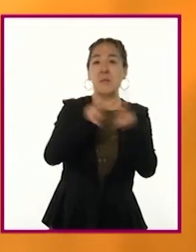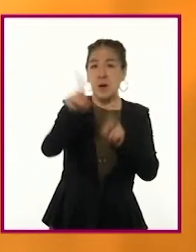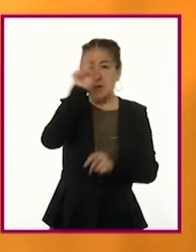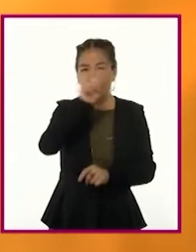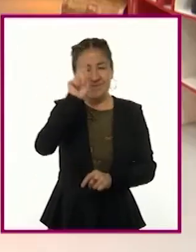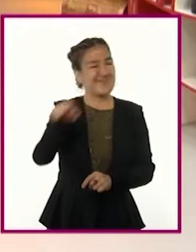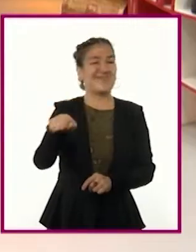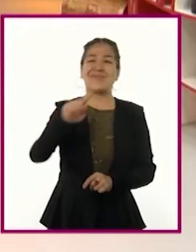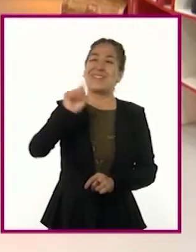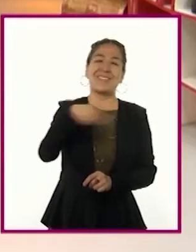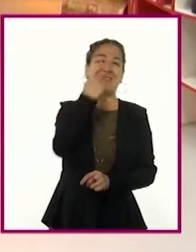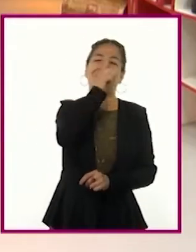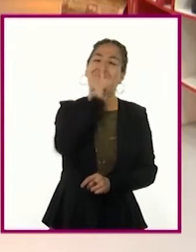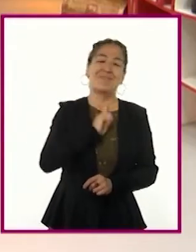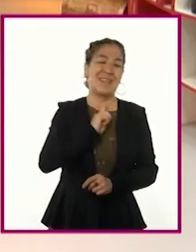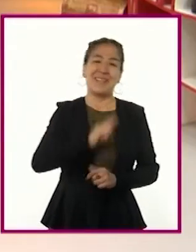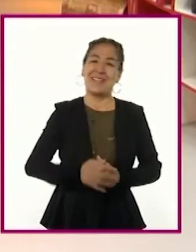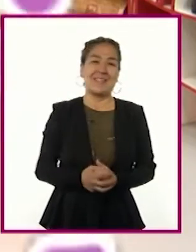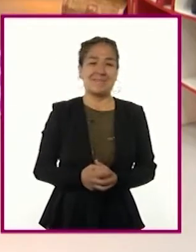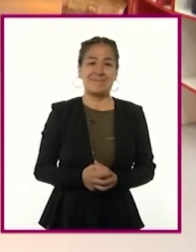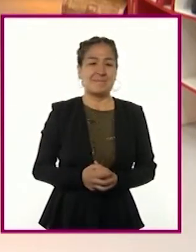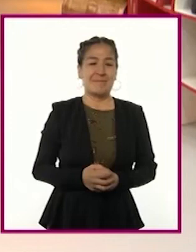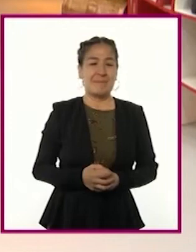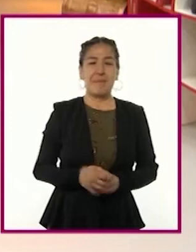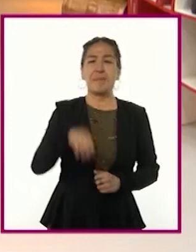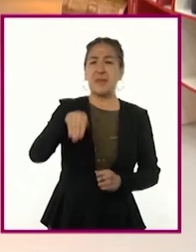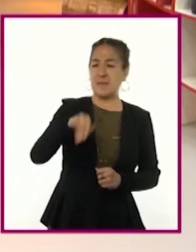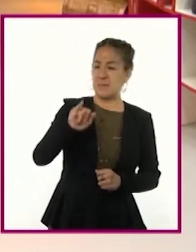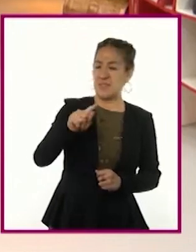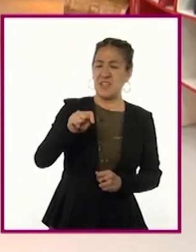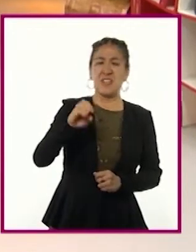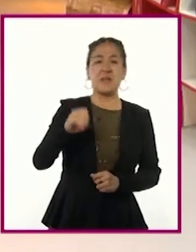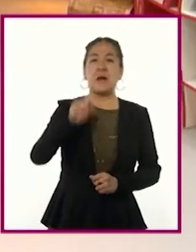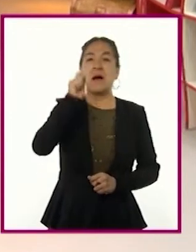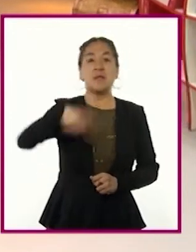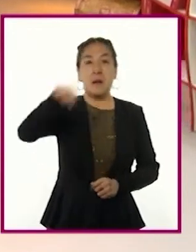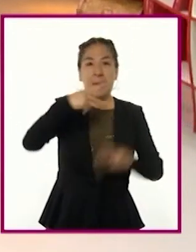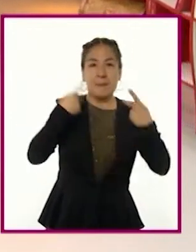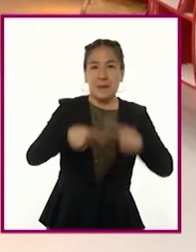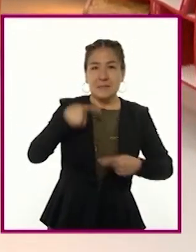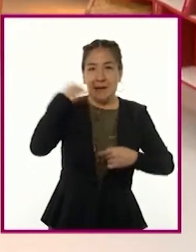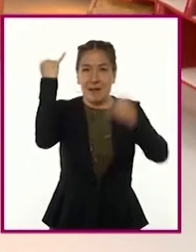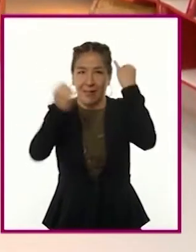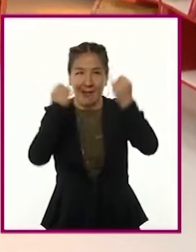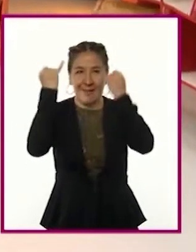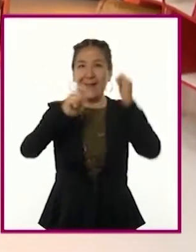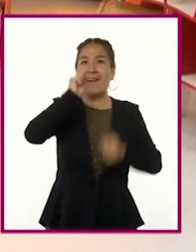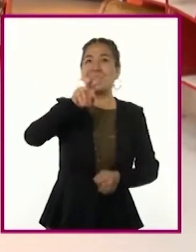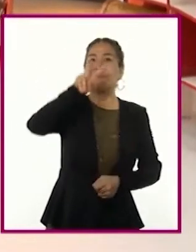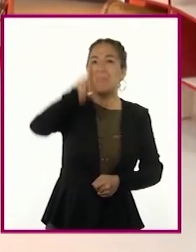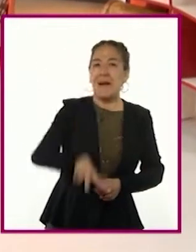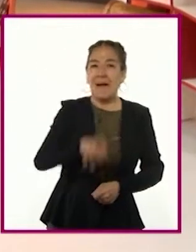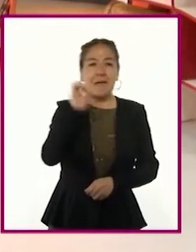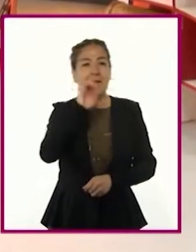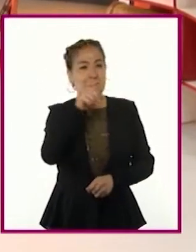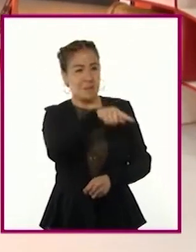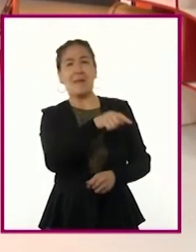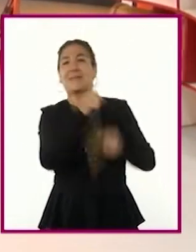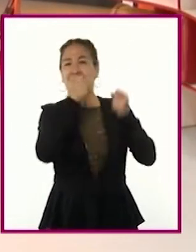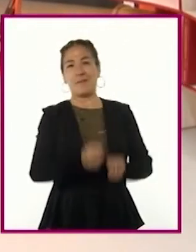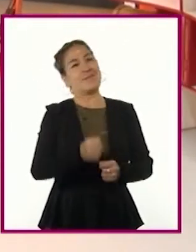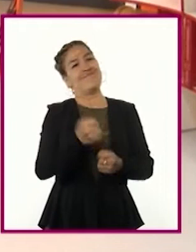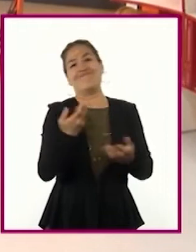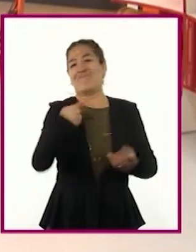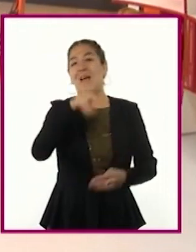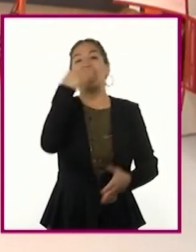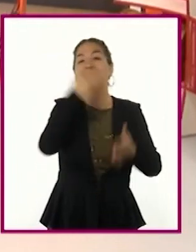son mitos. Los mitos son creencias que muchas personas aceptan como verdaderas sin análisis